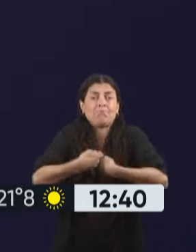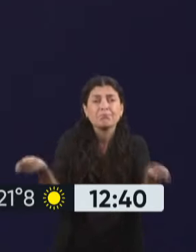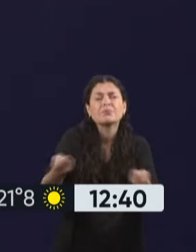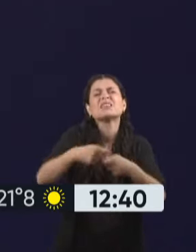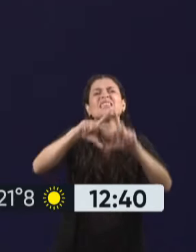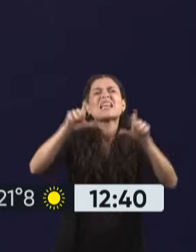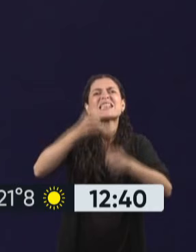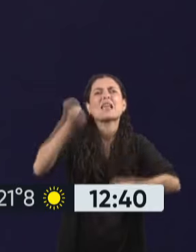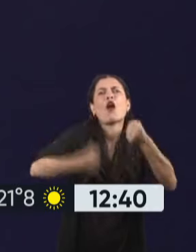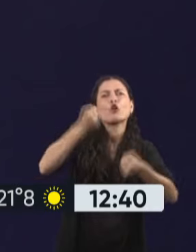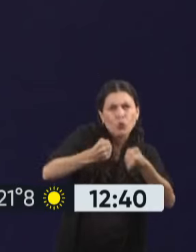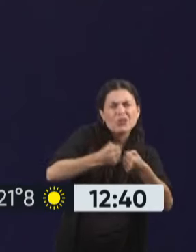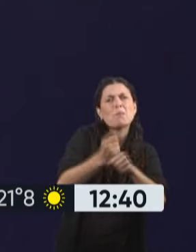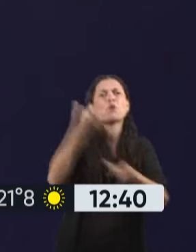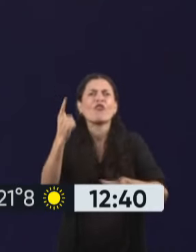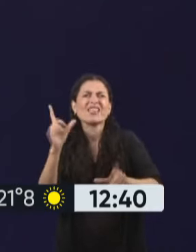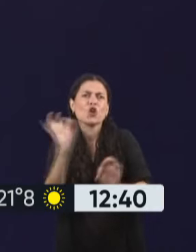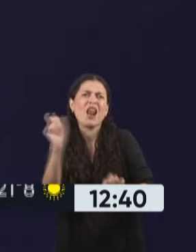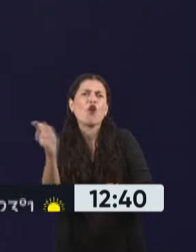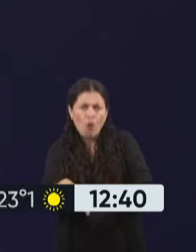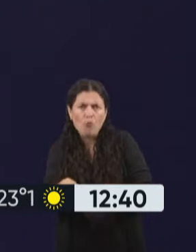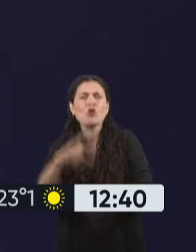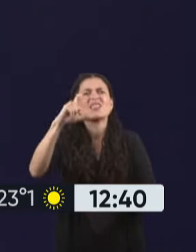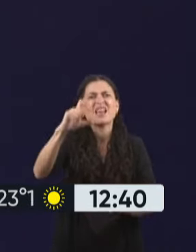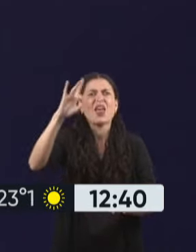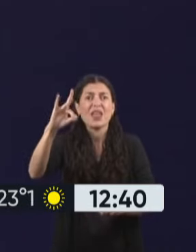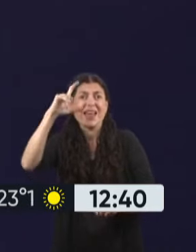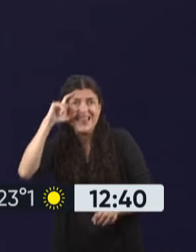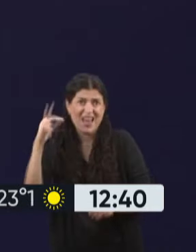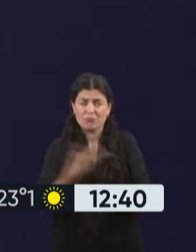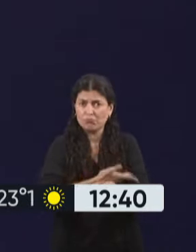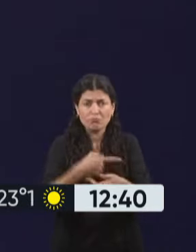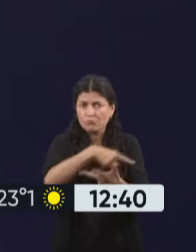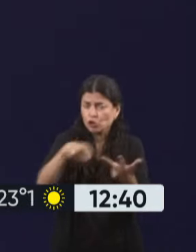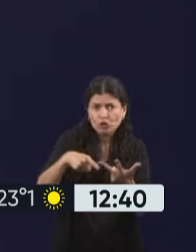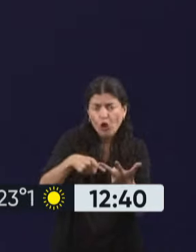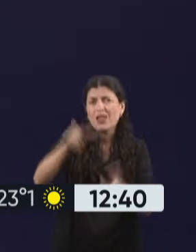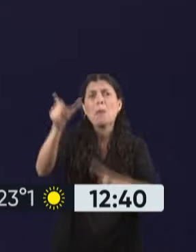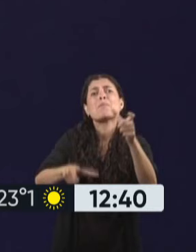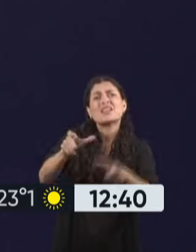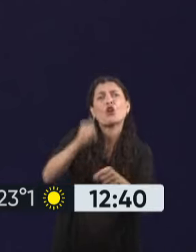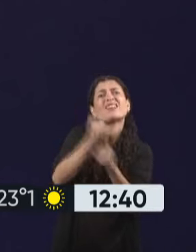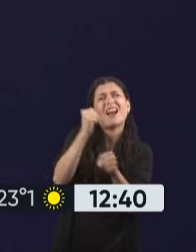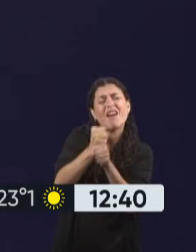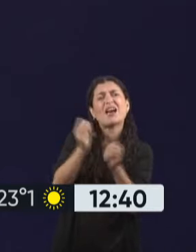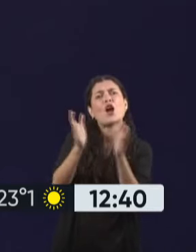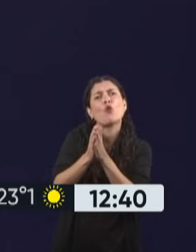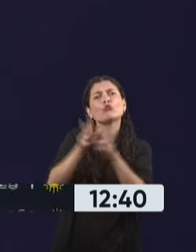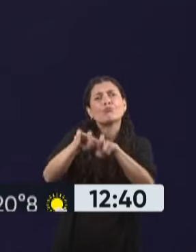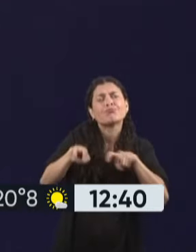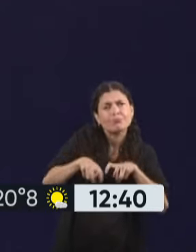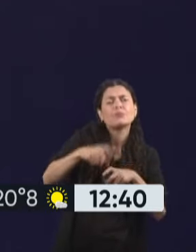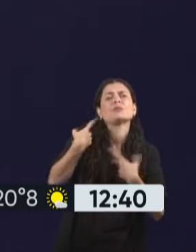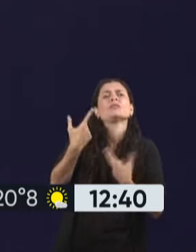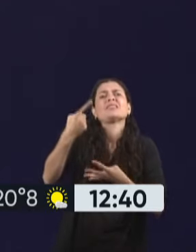profesional interjurisdiccional, conocidas como C, D y E. Para los conductores que trasladan pasajeros, obtener una